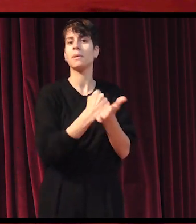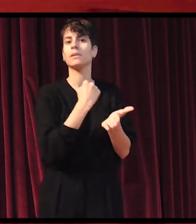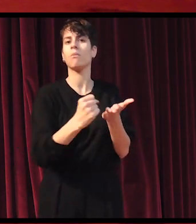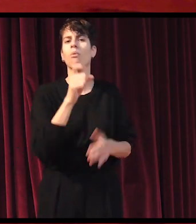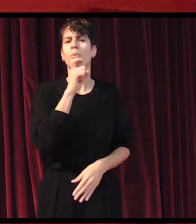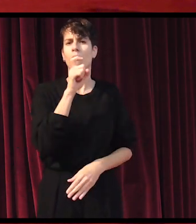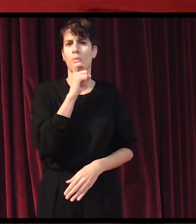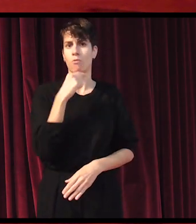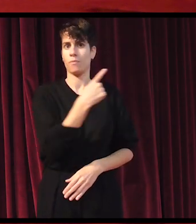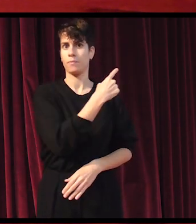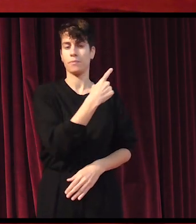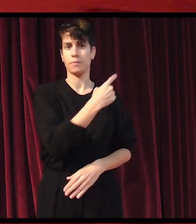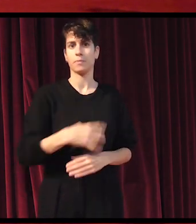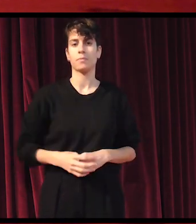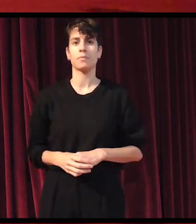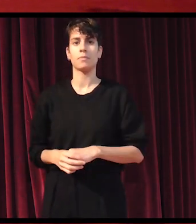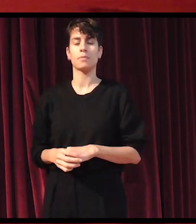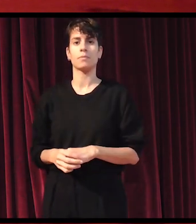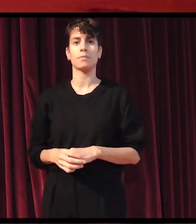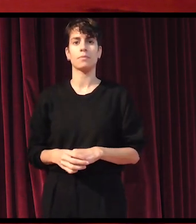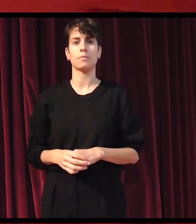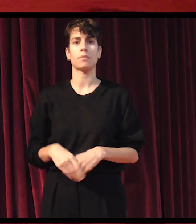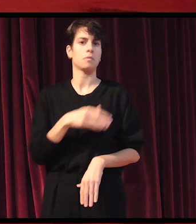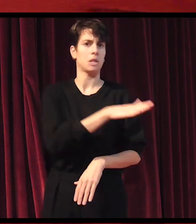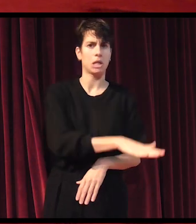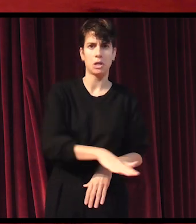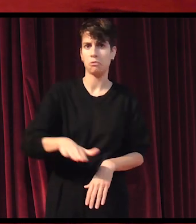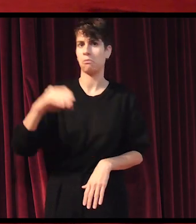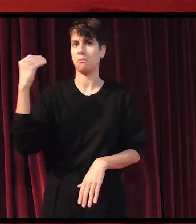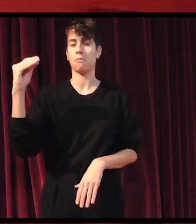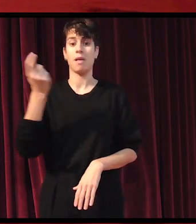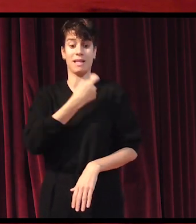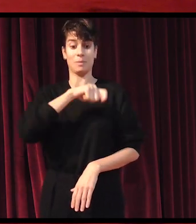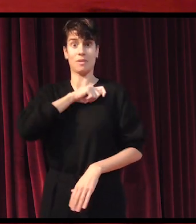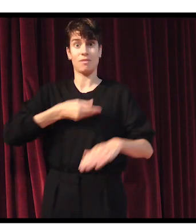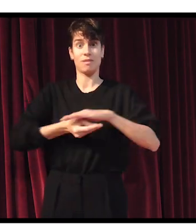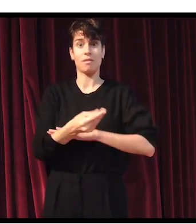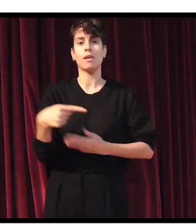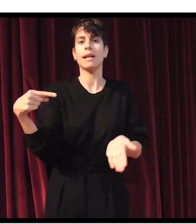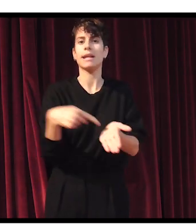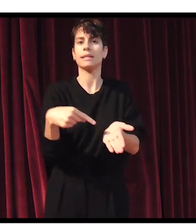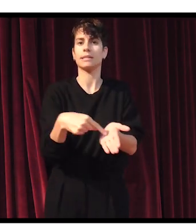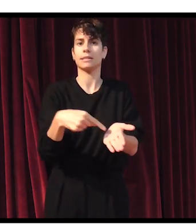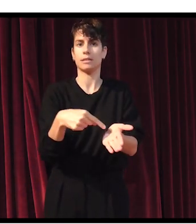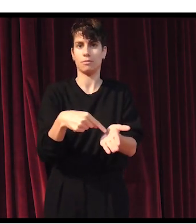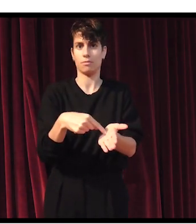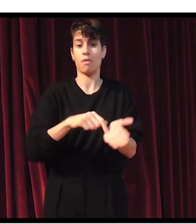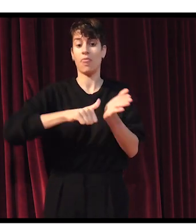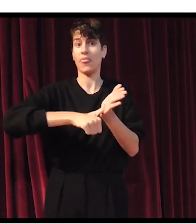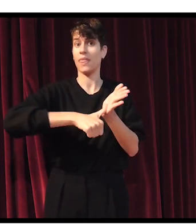aquí, para los niños, niñas y adolescentes españoles el requisito básico es el